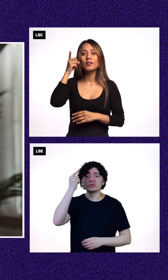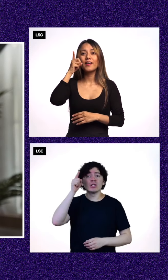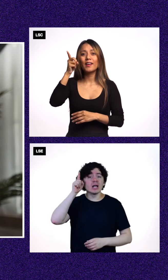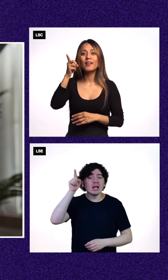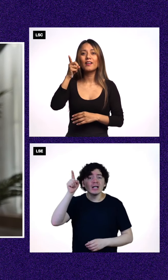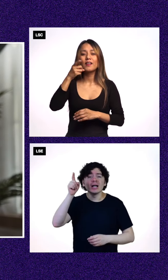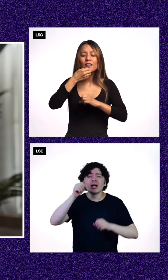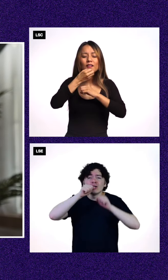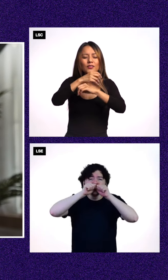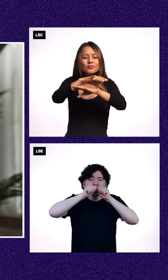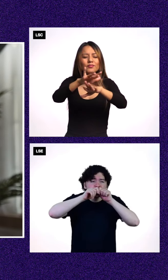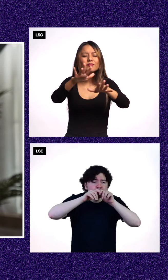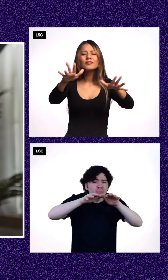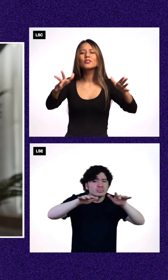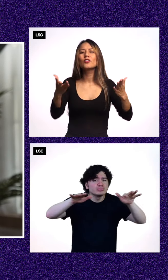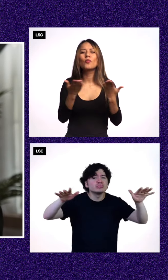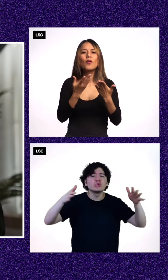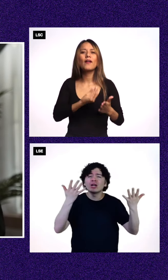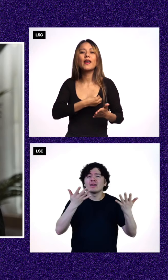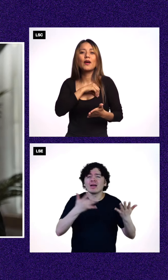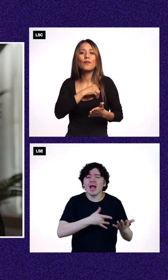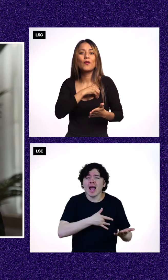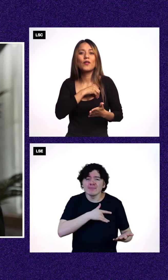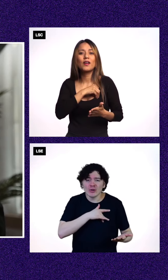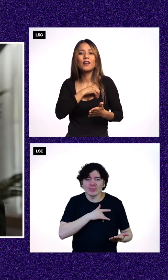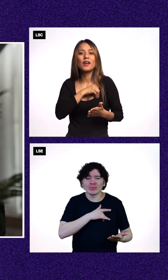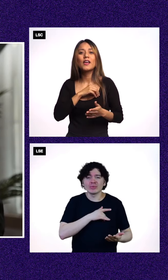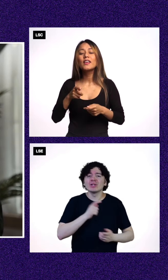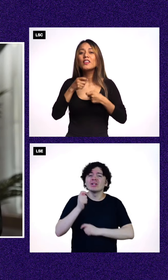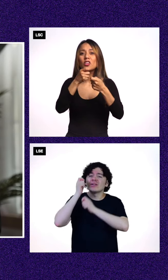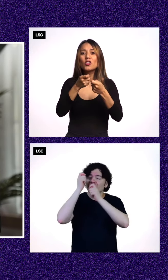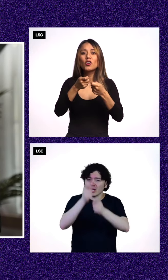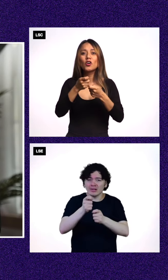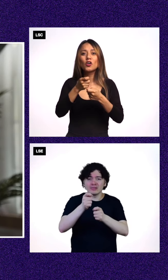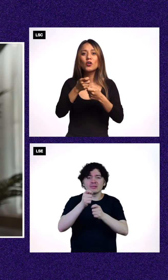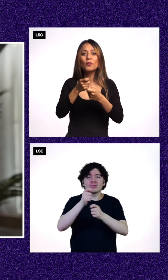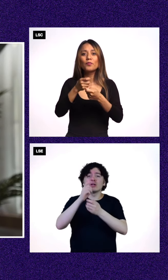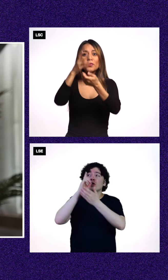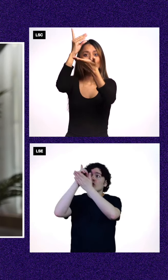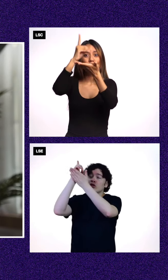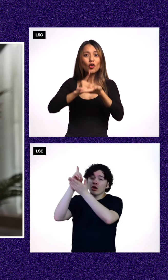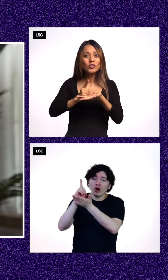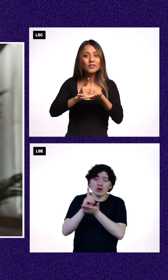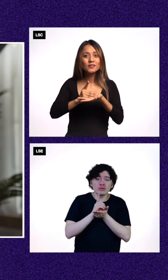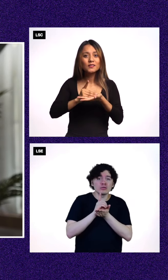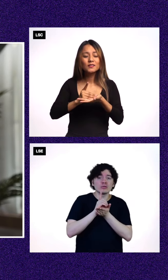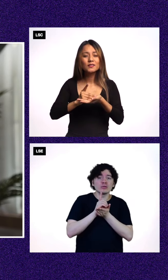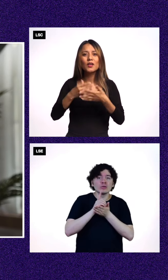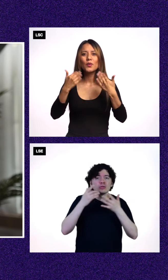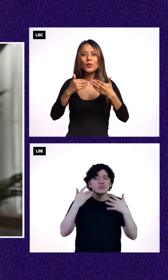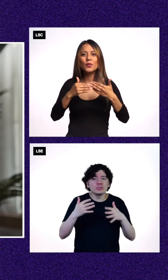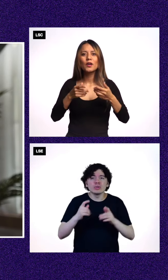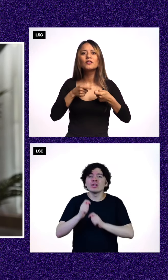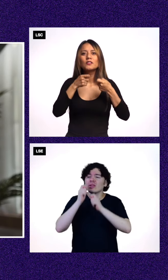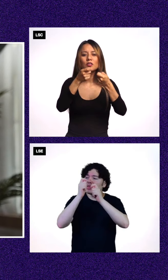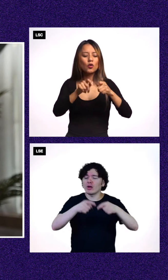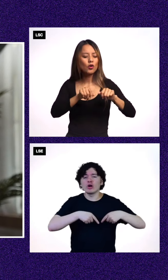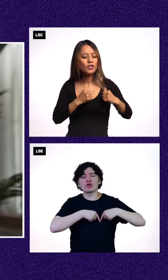extendió en amor y os sorprendió con dones de ayuda interminable y seguridad, os dio un nuevo corazón, número